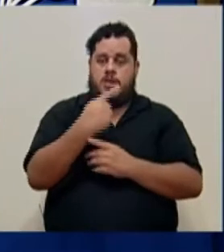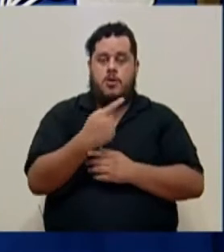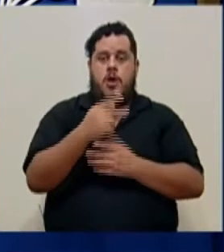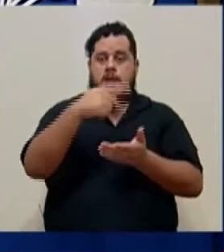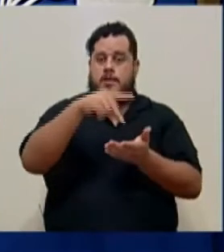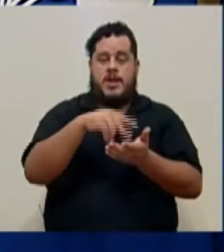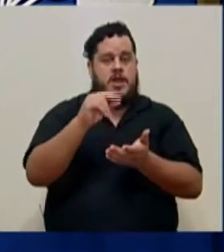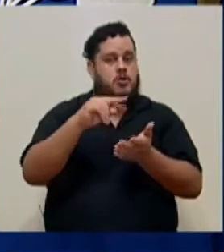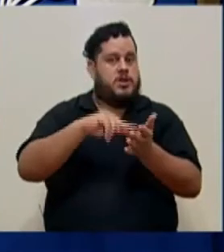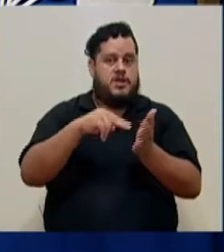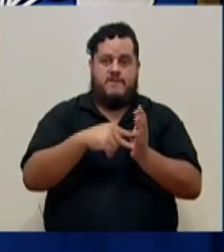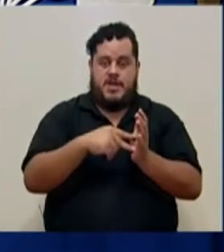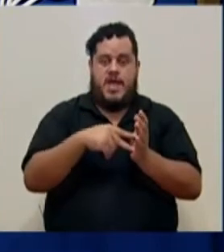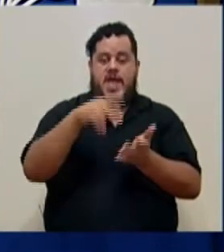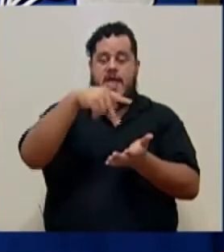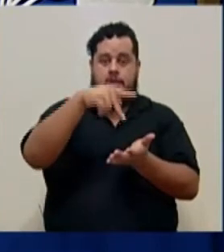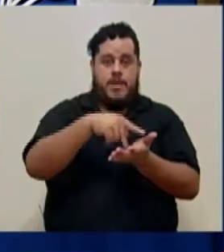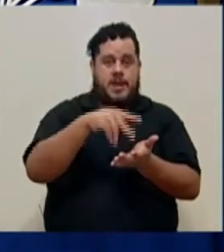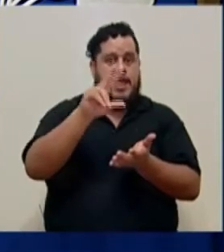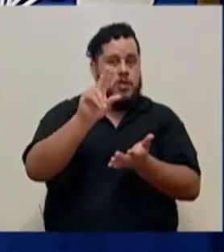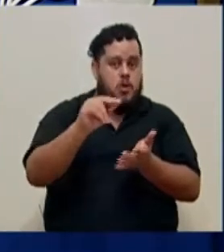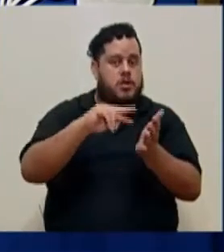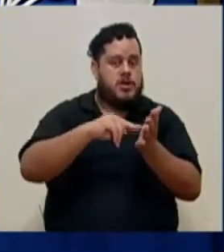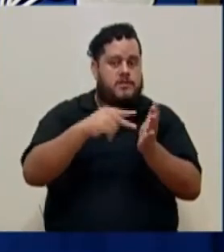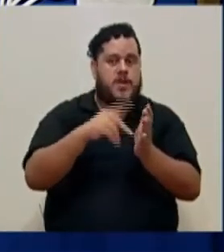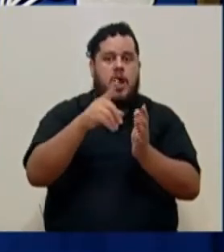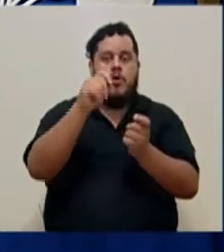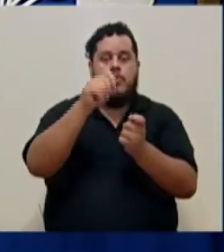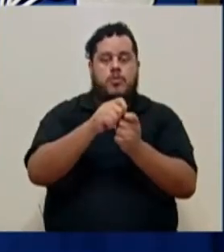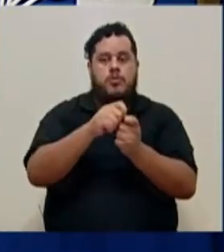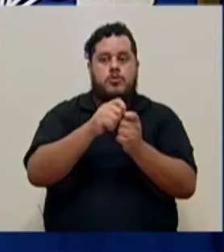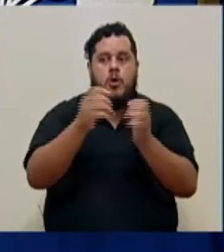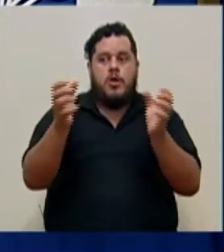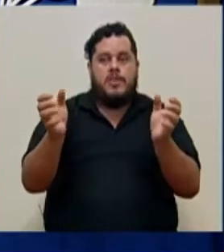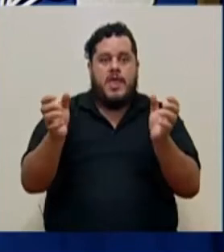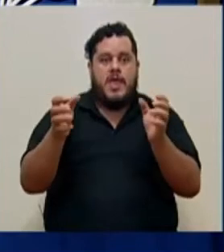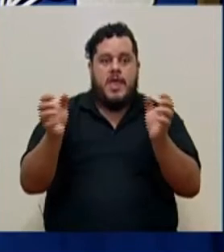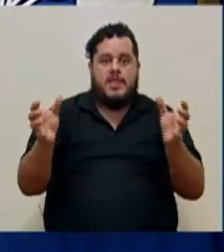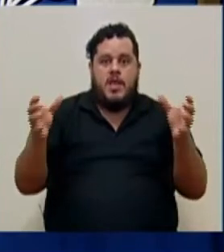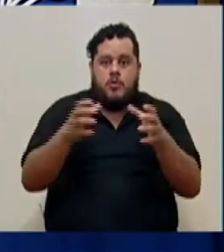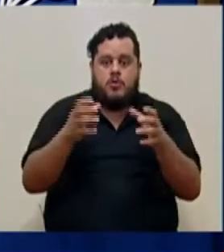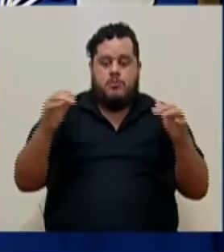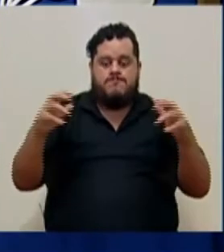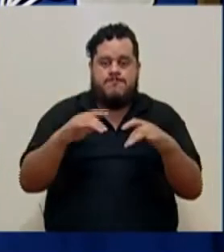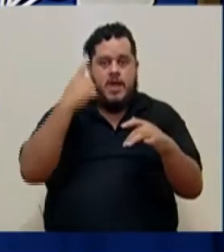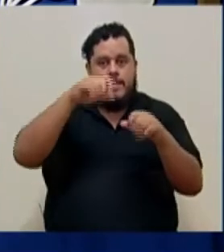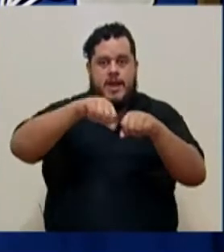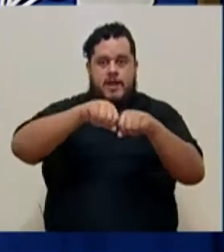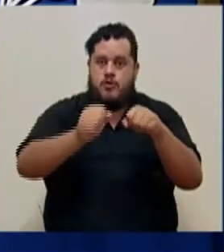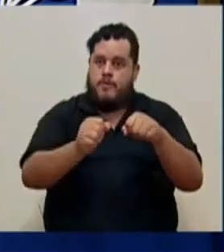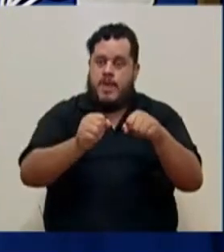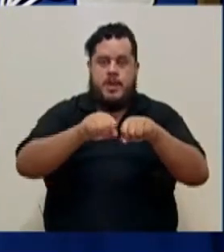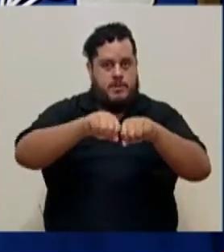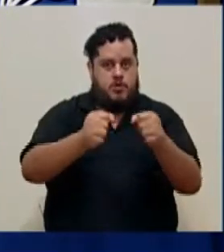parque no puede representar ese punto de unión para romper burbujas sociales, ¿verdad? Porque una cosa diferente es que